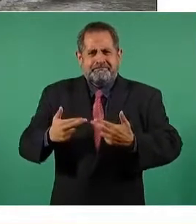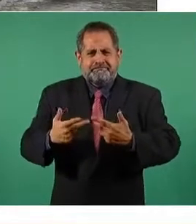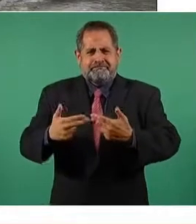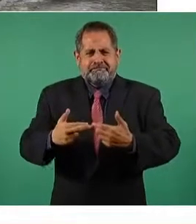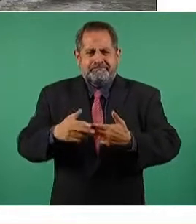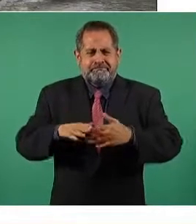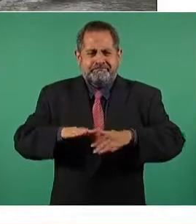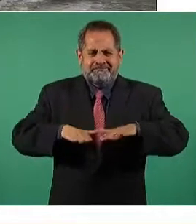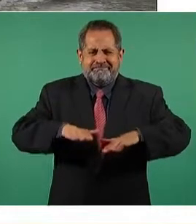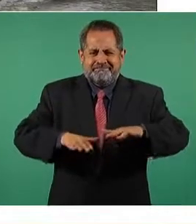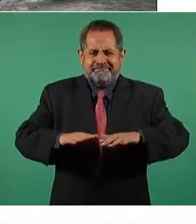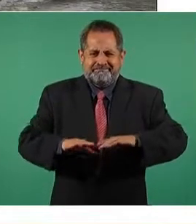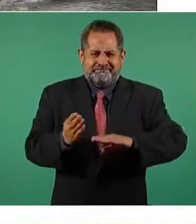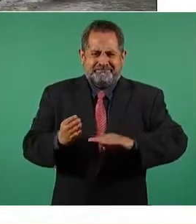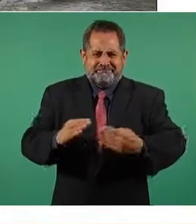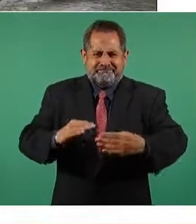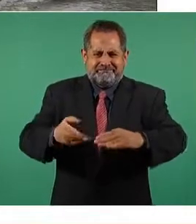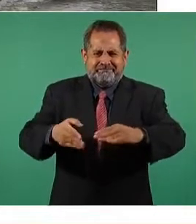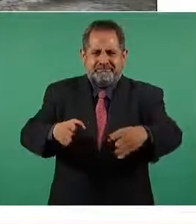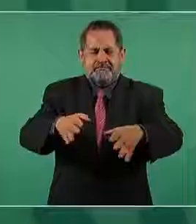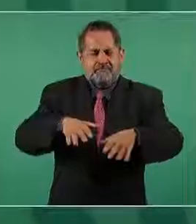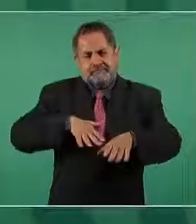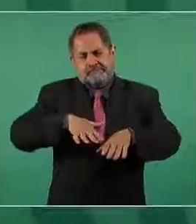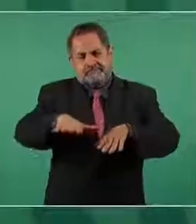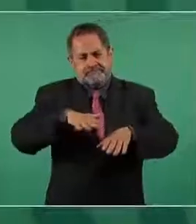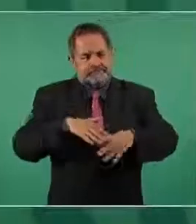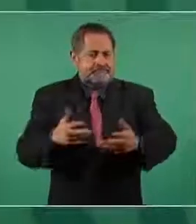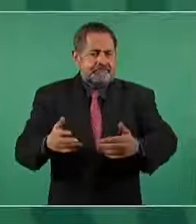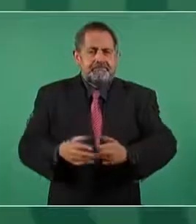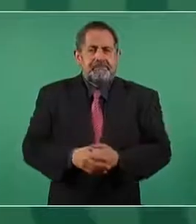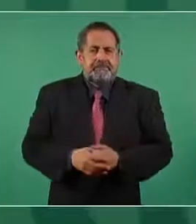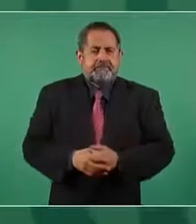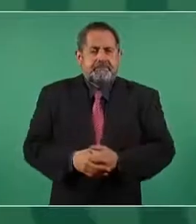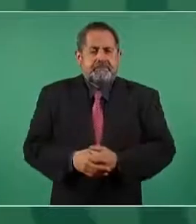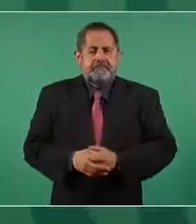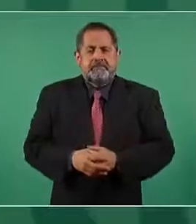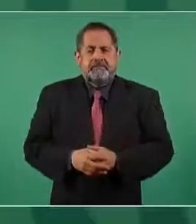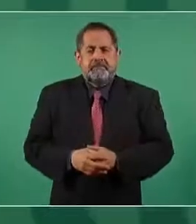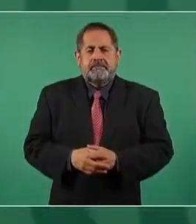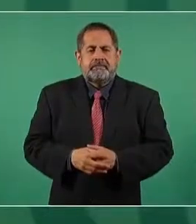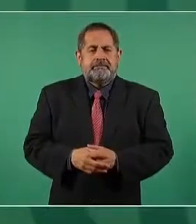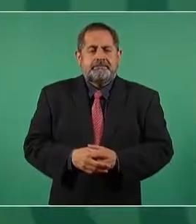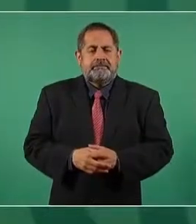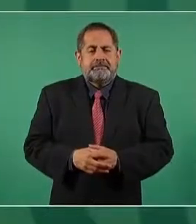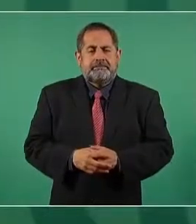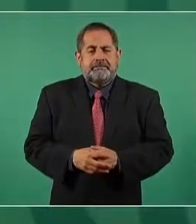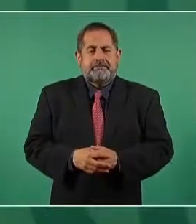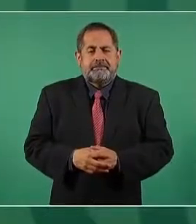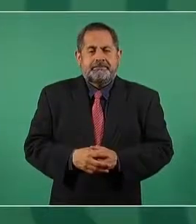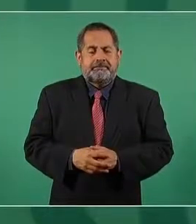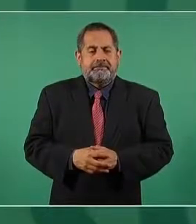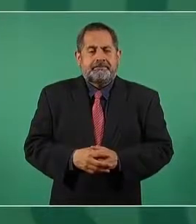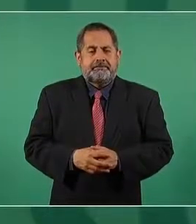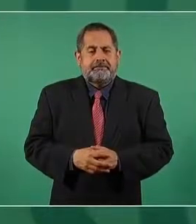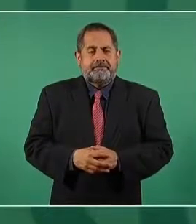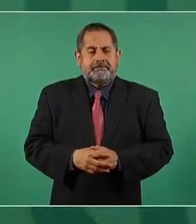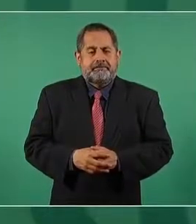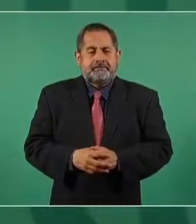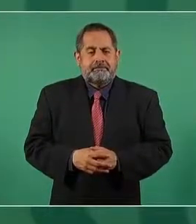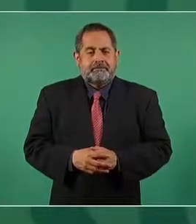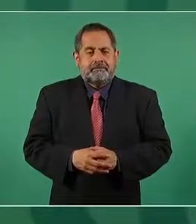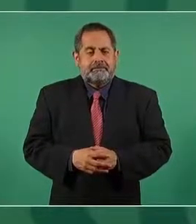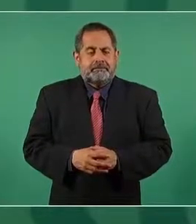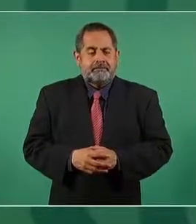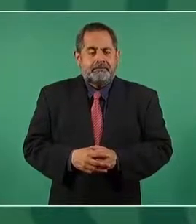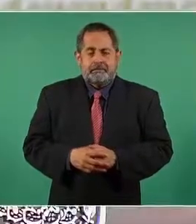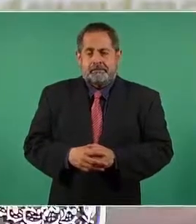y baches en la superficie de rodamiento. La siguiente, por favor. Un